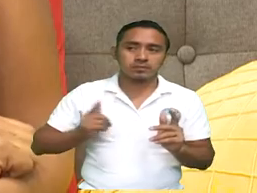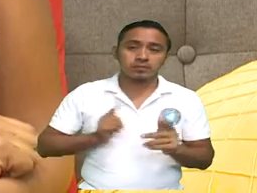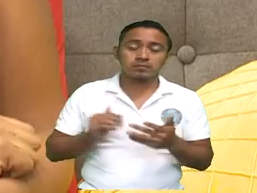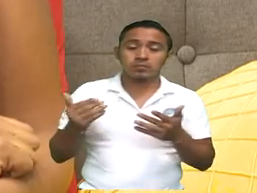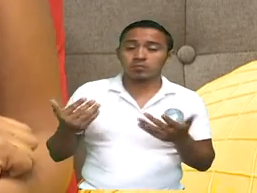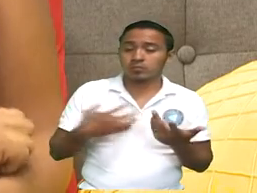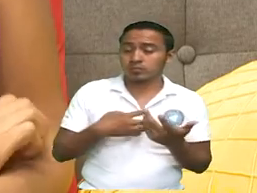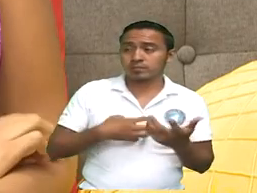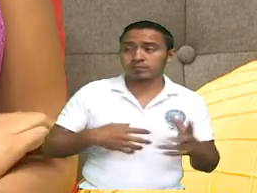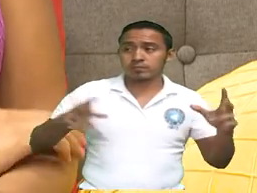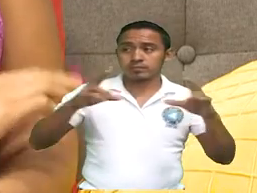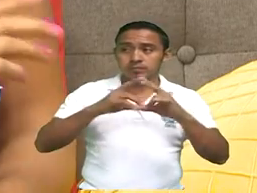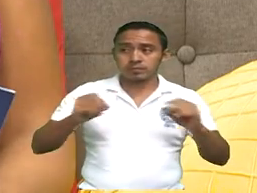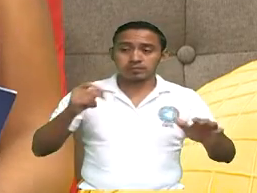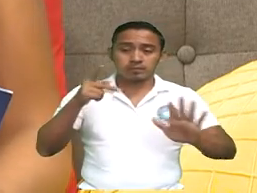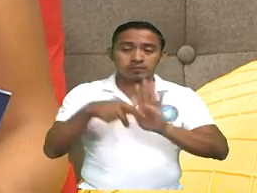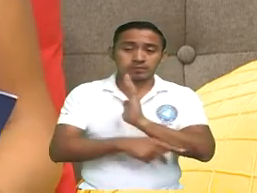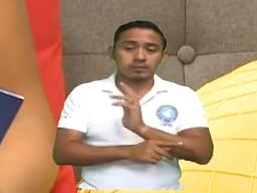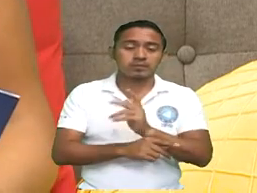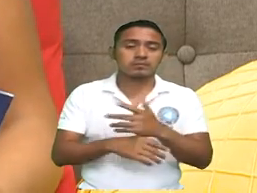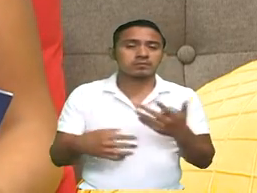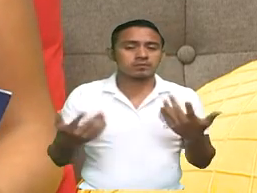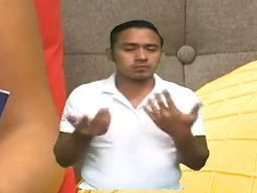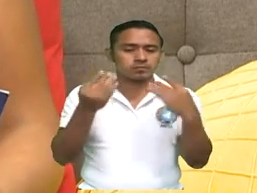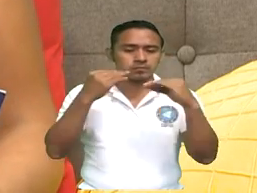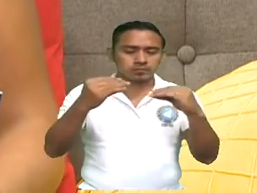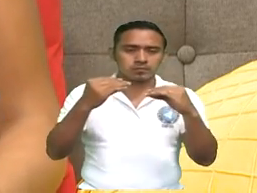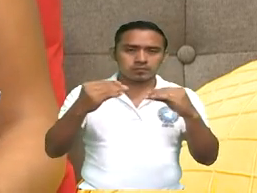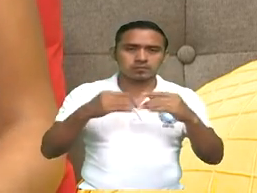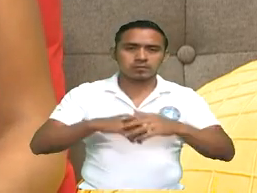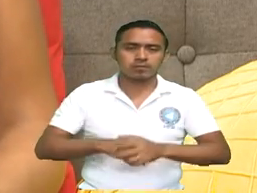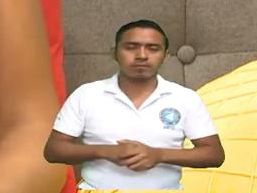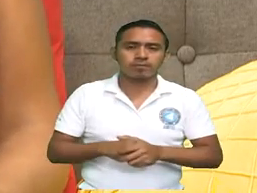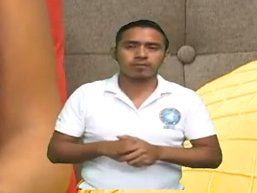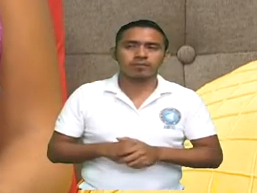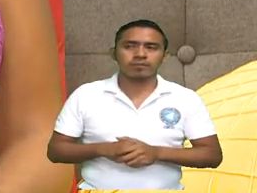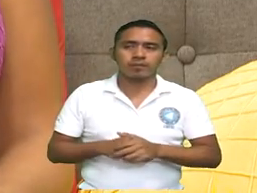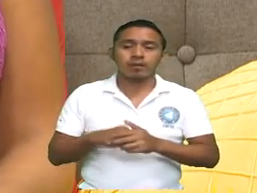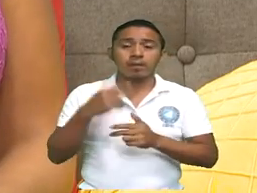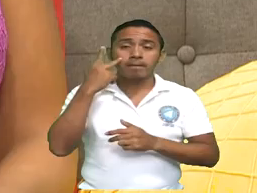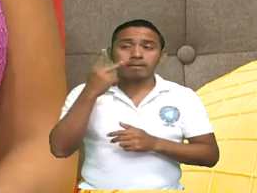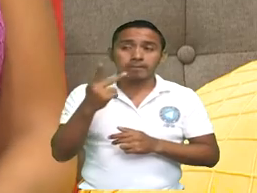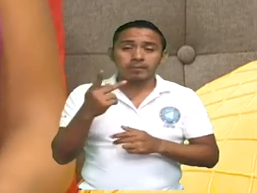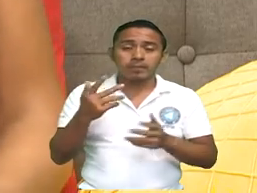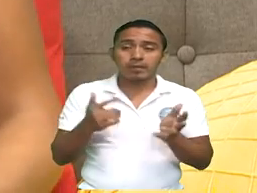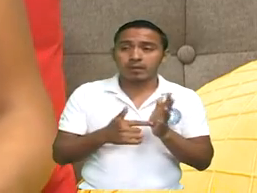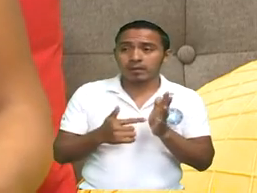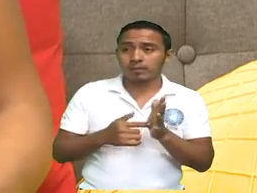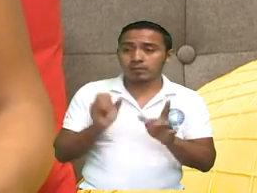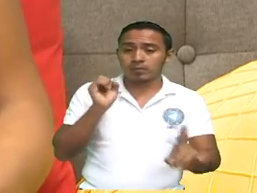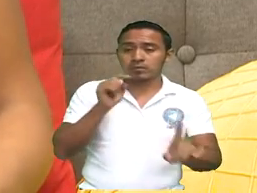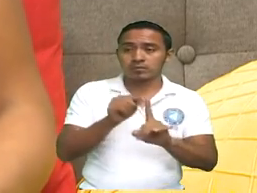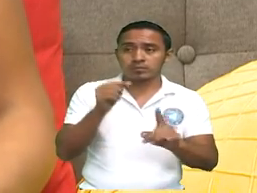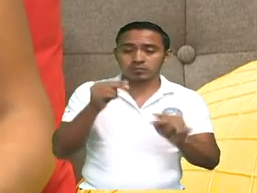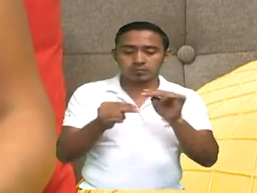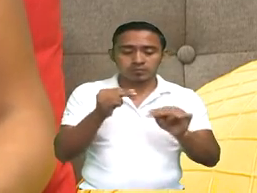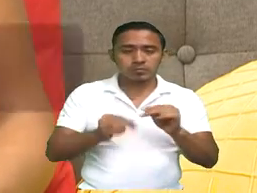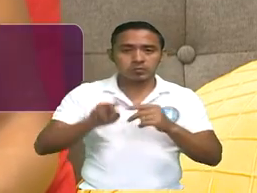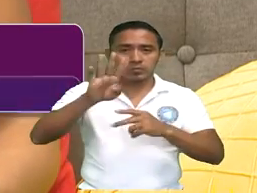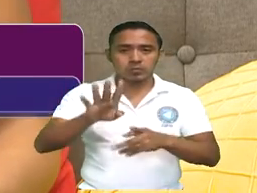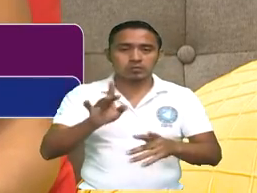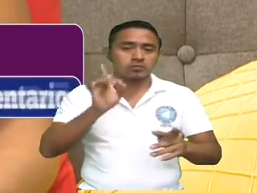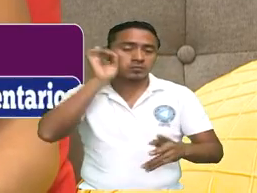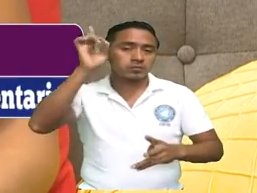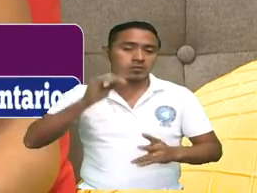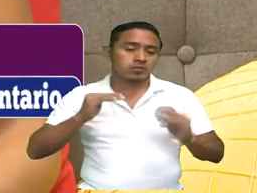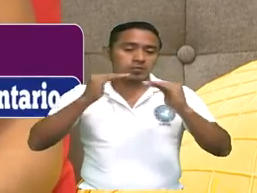como país en cuanto a la educación. Si tomamos como referencia, por ejemplo, el objetivo número 4 de desarrollo sostenible